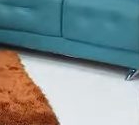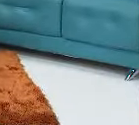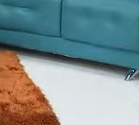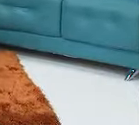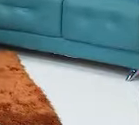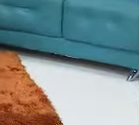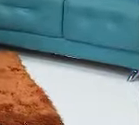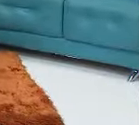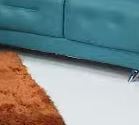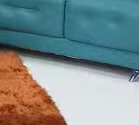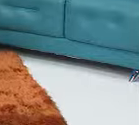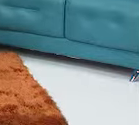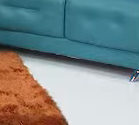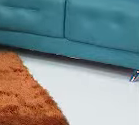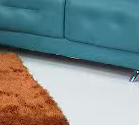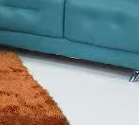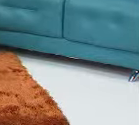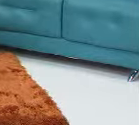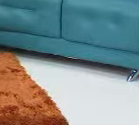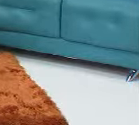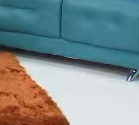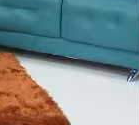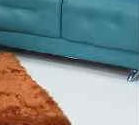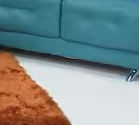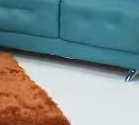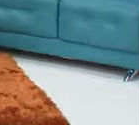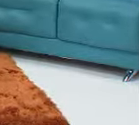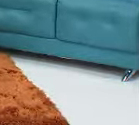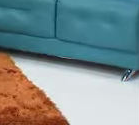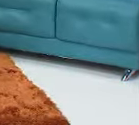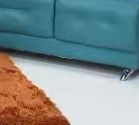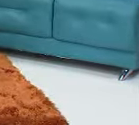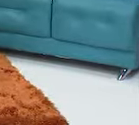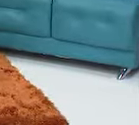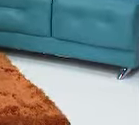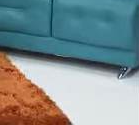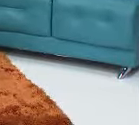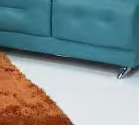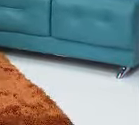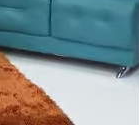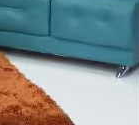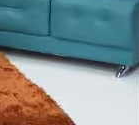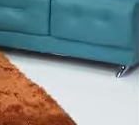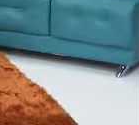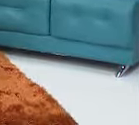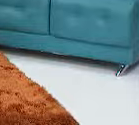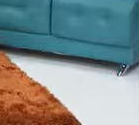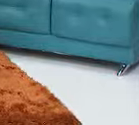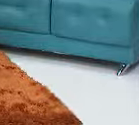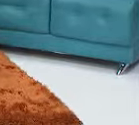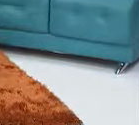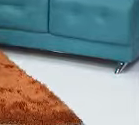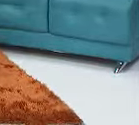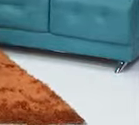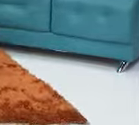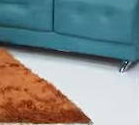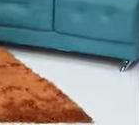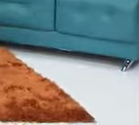Buenos días, con Amaneciendo comienza el día. Quería preguntarle a la doctora Marcela